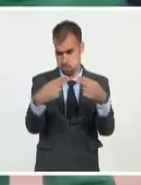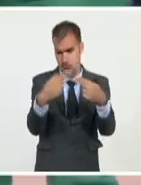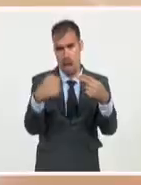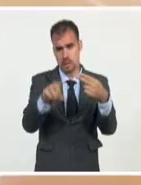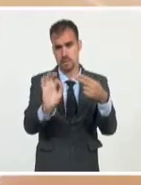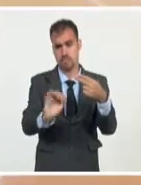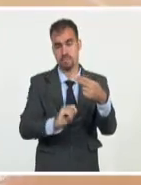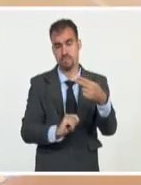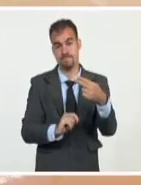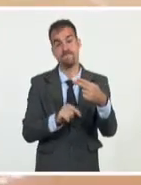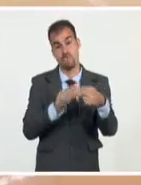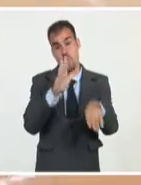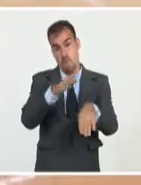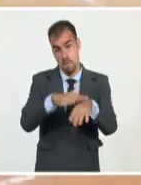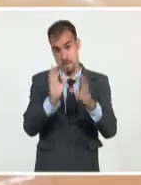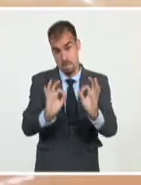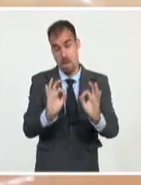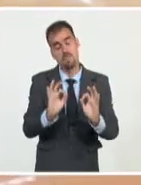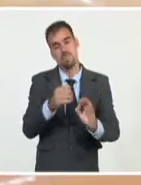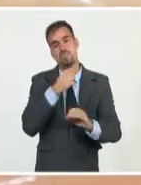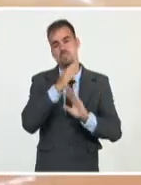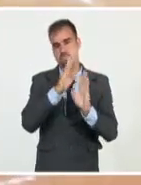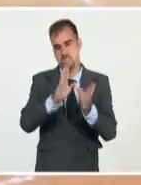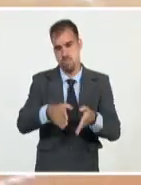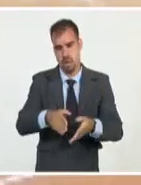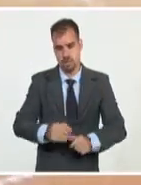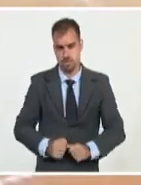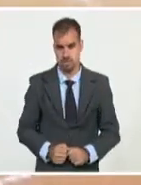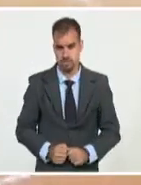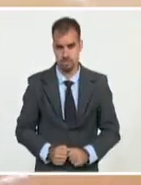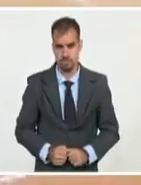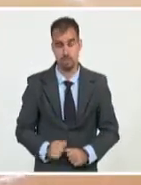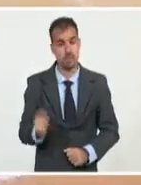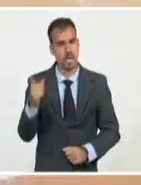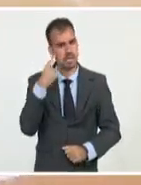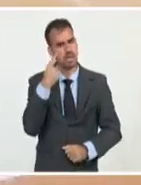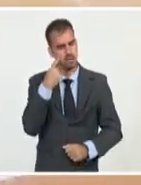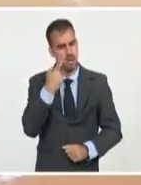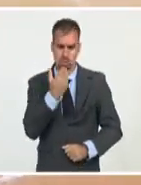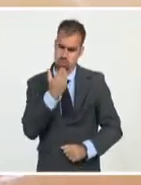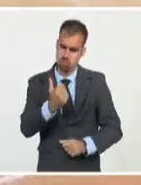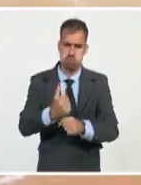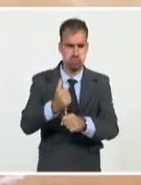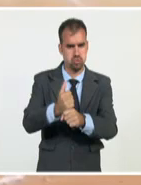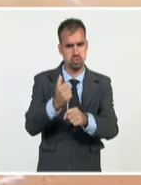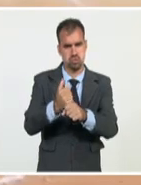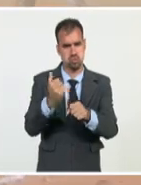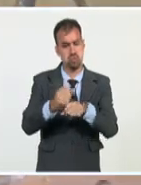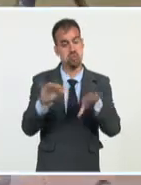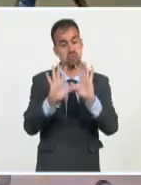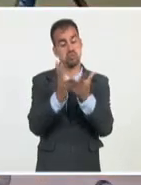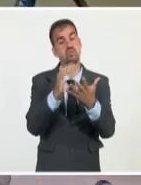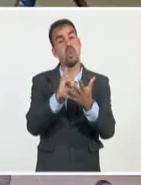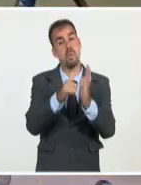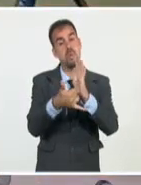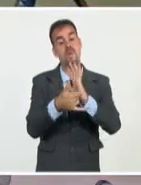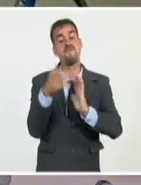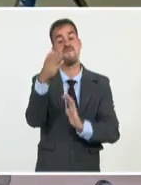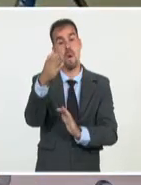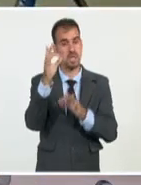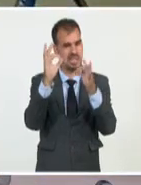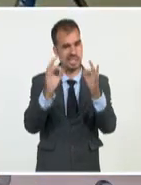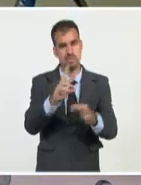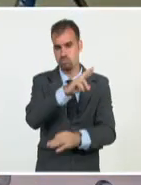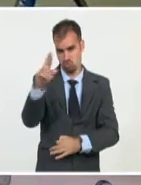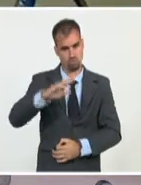le arrebató la vida cuando le sobraban motivaciones, ideas, sueños y proyectos siempre